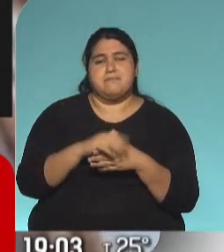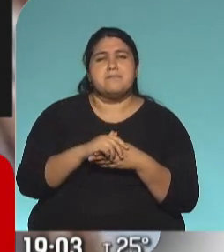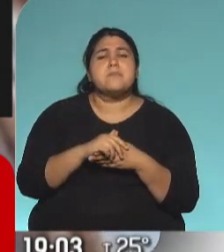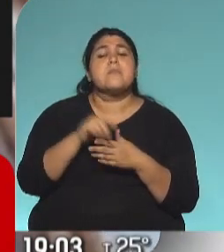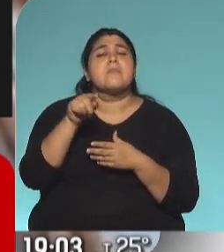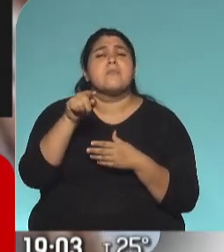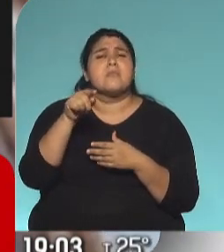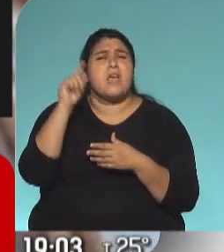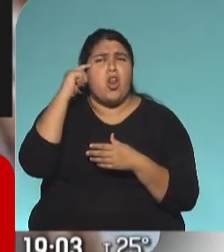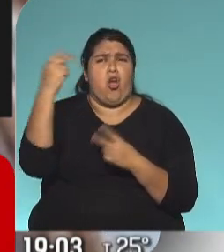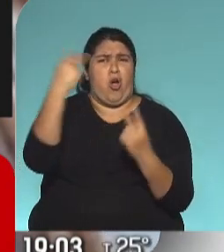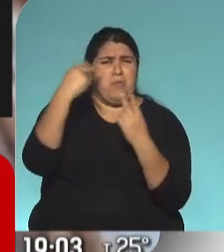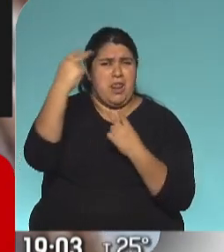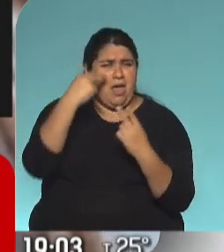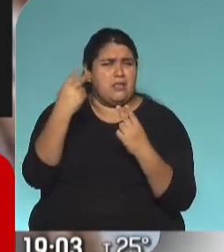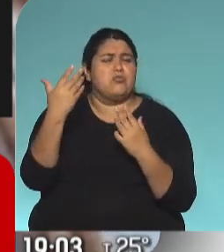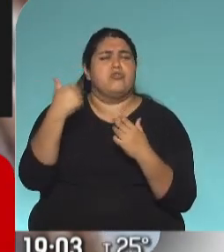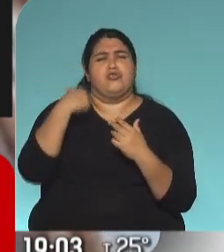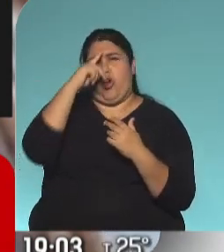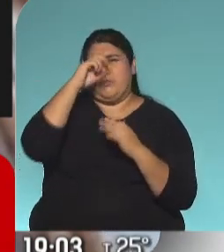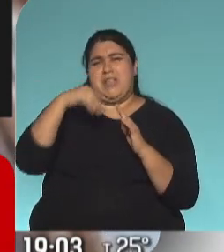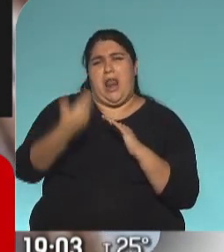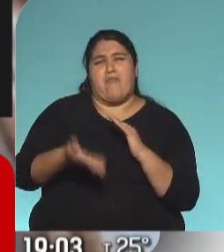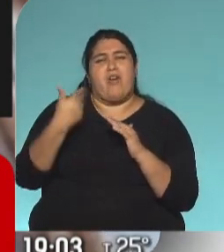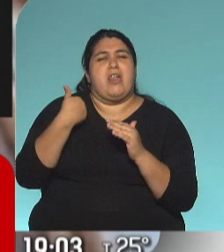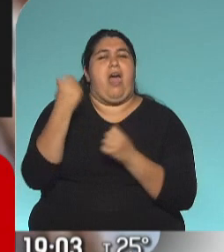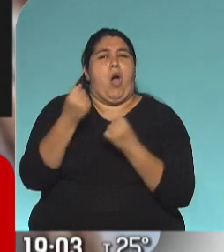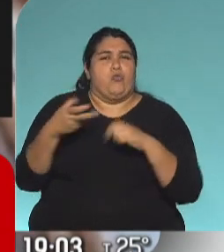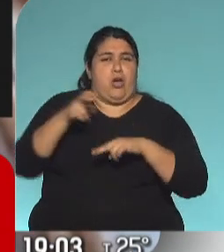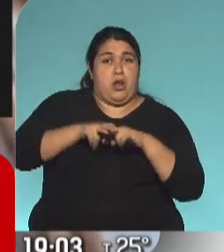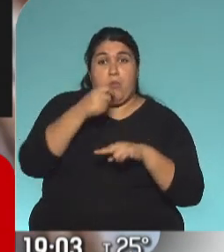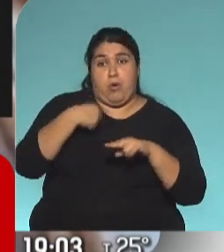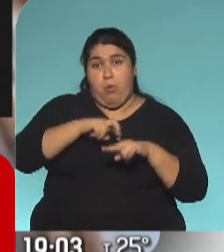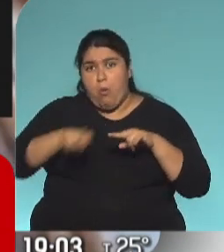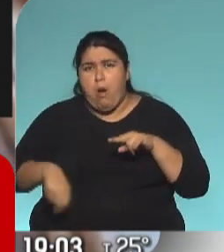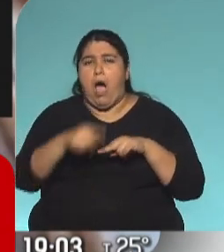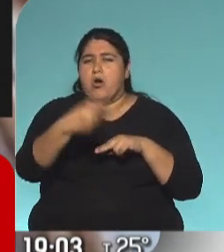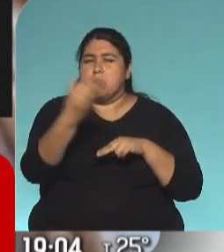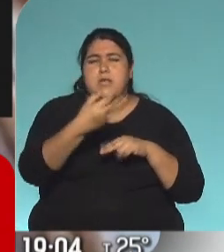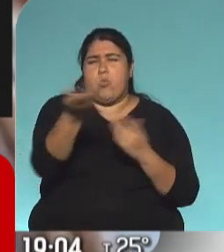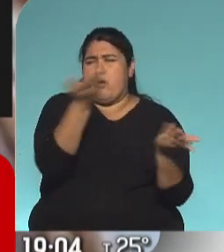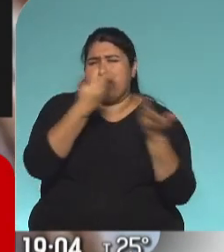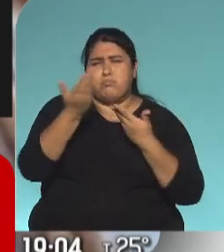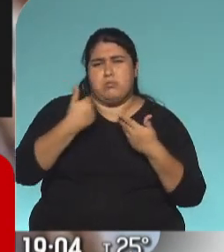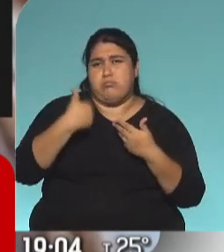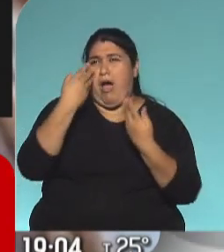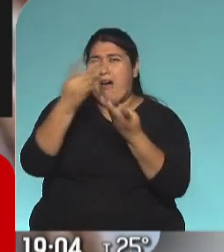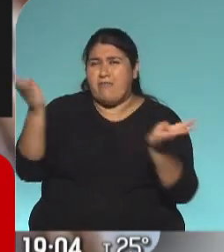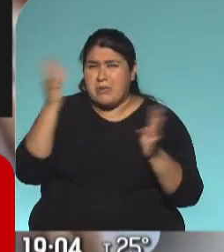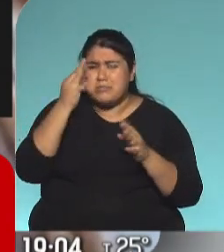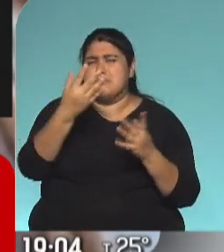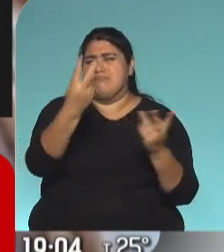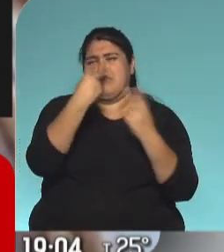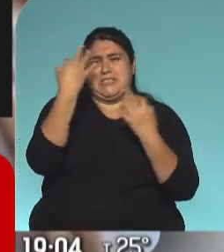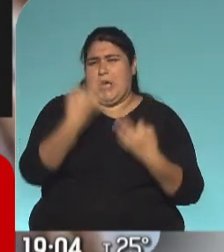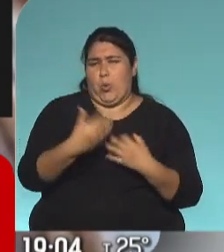El loco me está mirando. Yo estoy afuera del hospital arriba del auto porque me dijo que si me bajaba me va a cagar a palo delante de toda la gente.